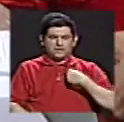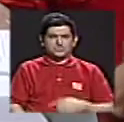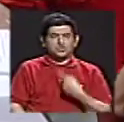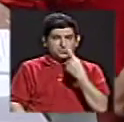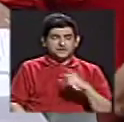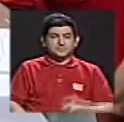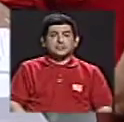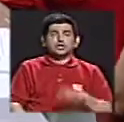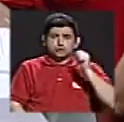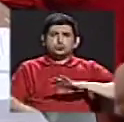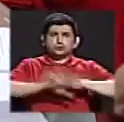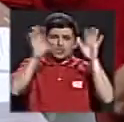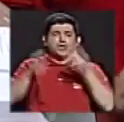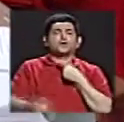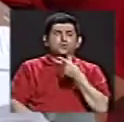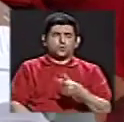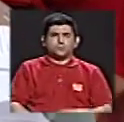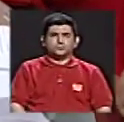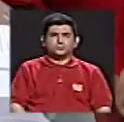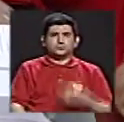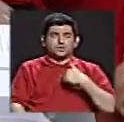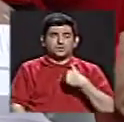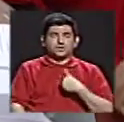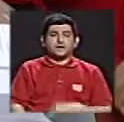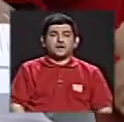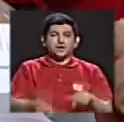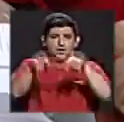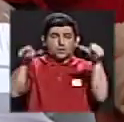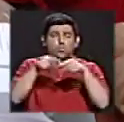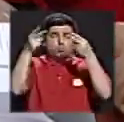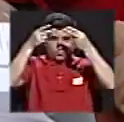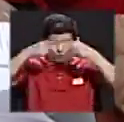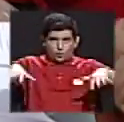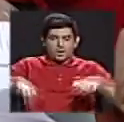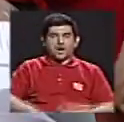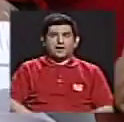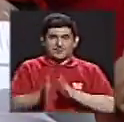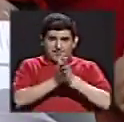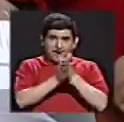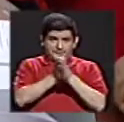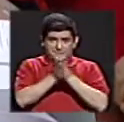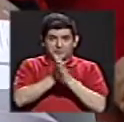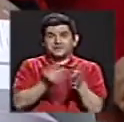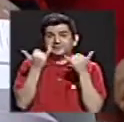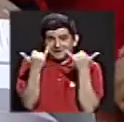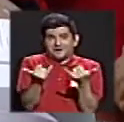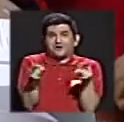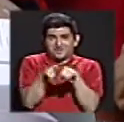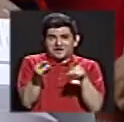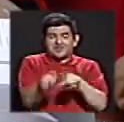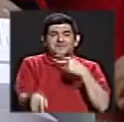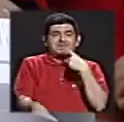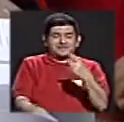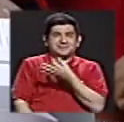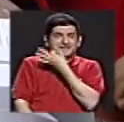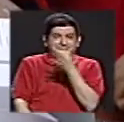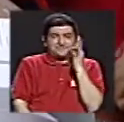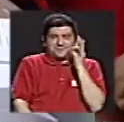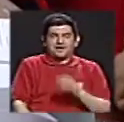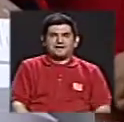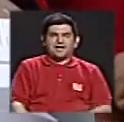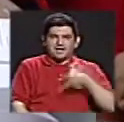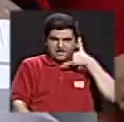darnos el teléfono, Lilian? Claro que sí, con mucho gusto. Inclusive tenemos una página web también, aprovechar este espacio para anunciar nuestra finca.